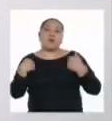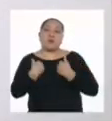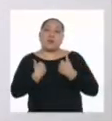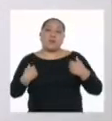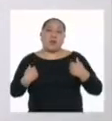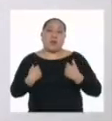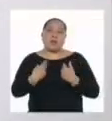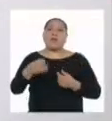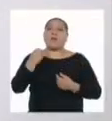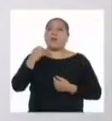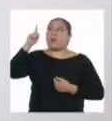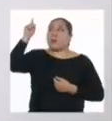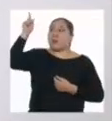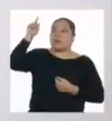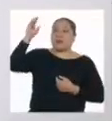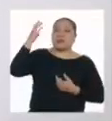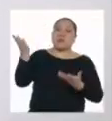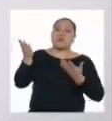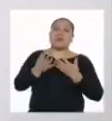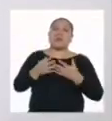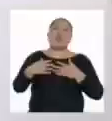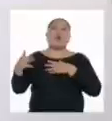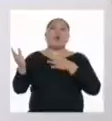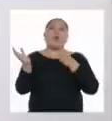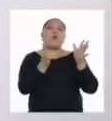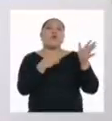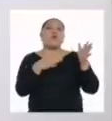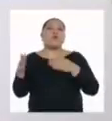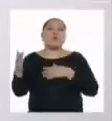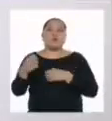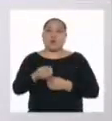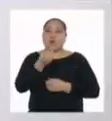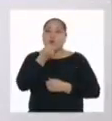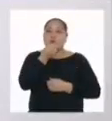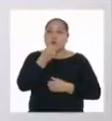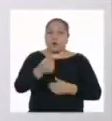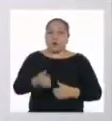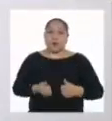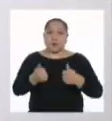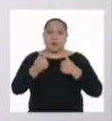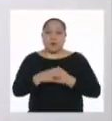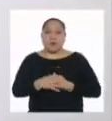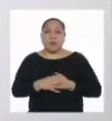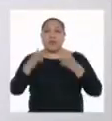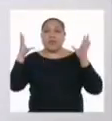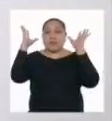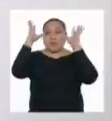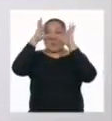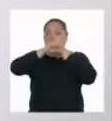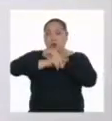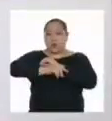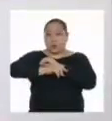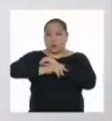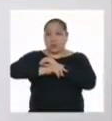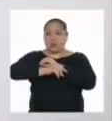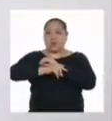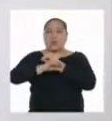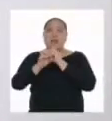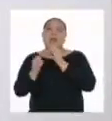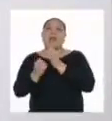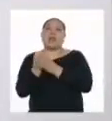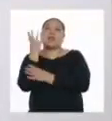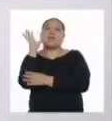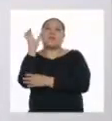éstas nos proveen de la mayor parte del oxígeno y alimento con el que vivimos. En las noches, las plantas no